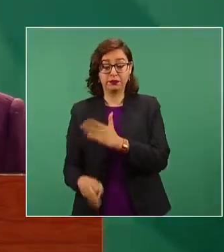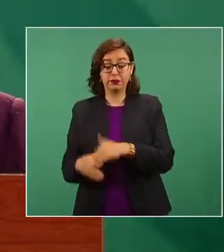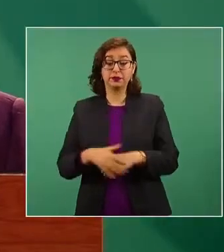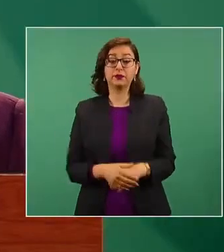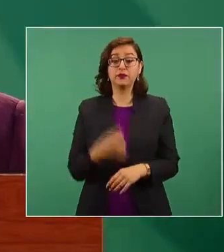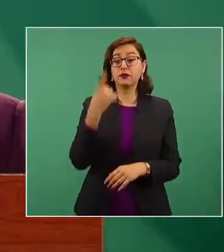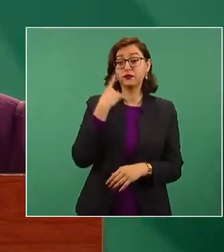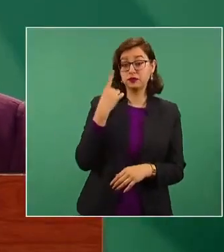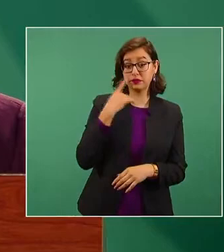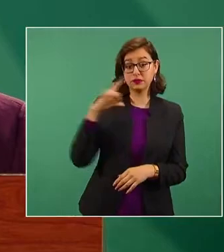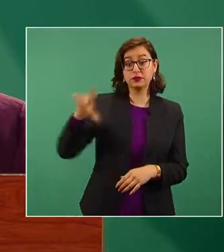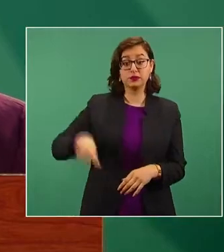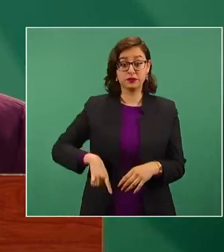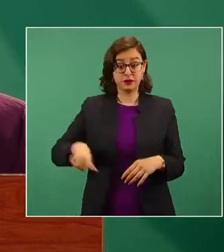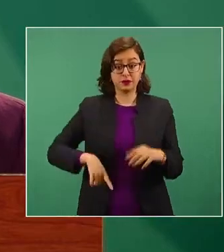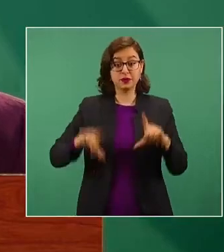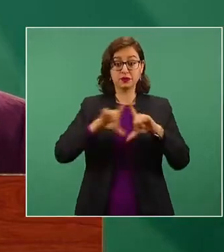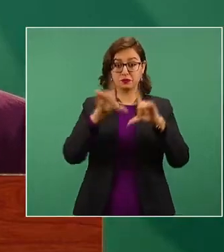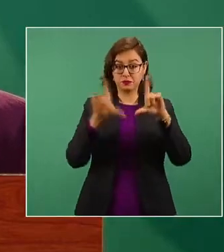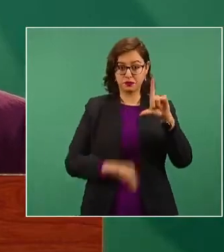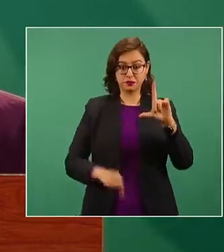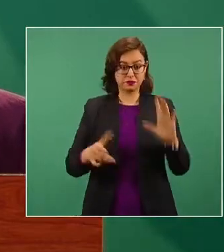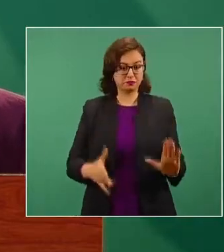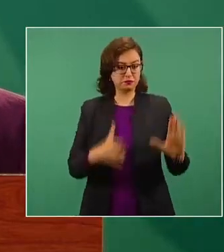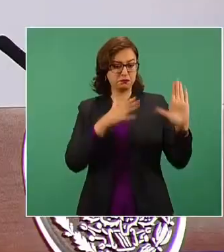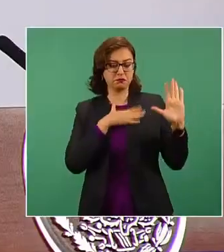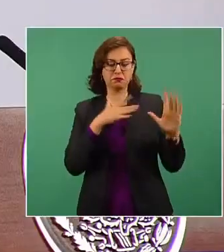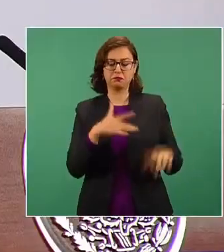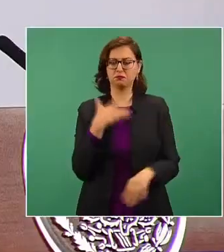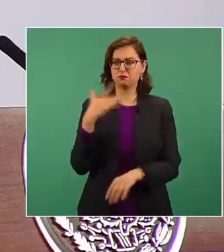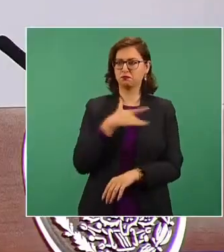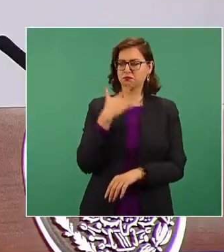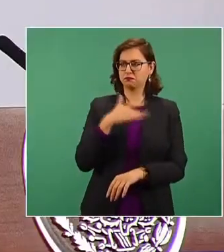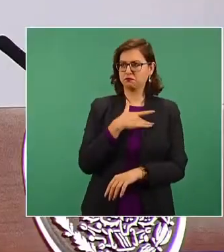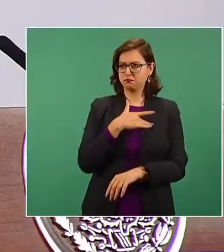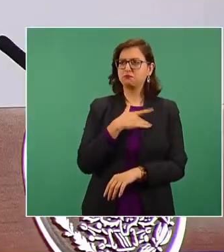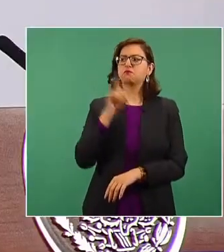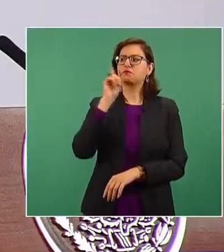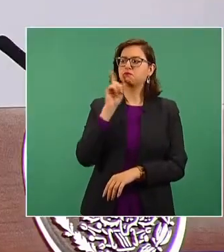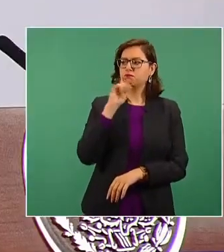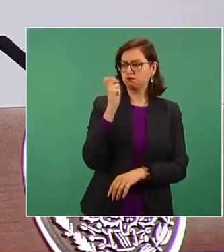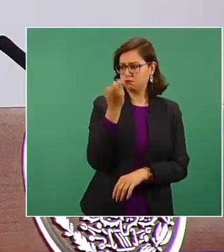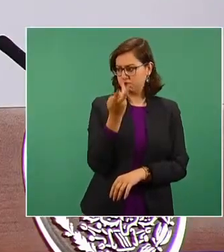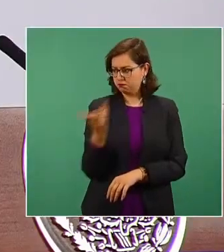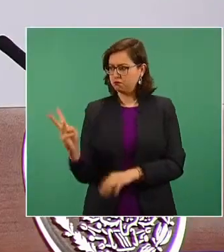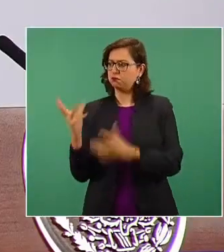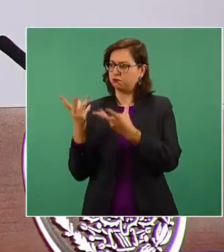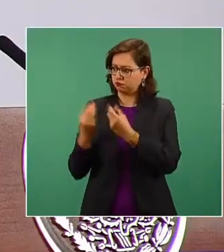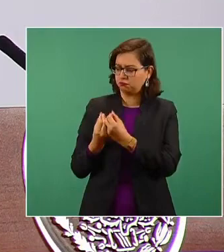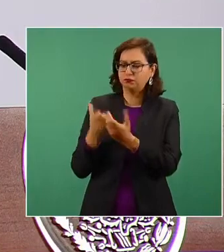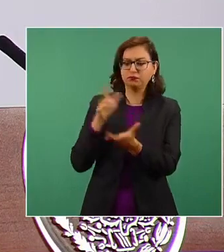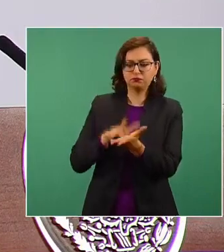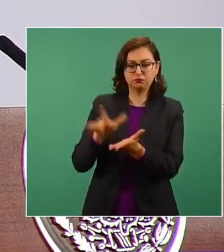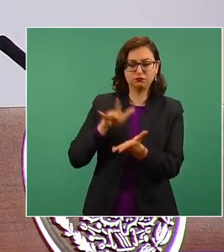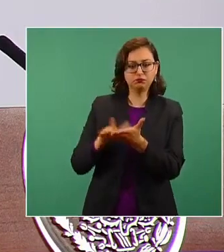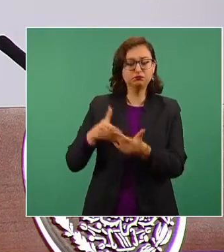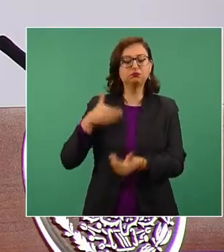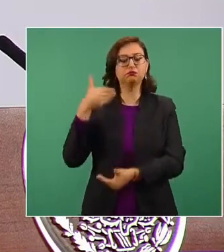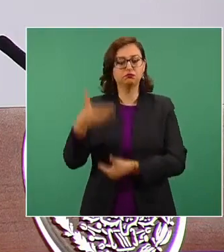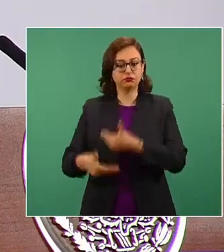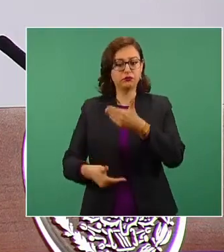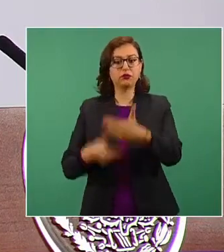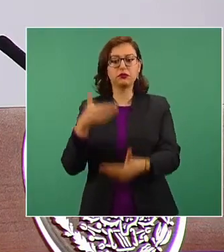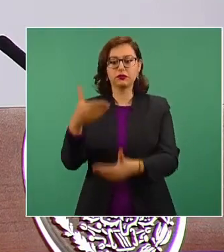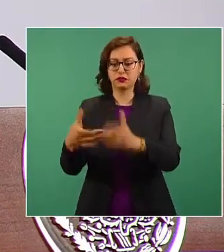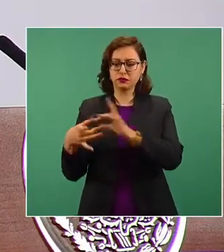compromisos acompañar a las mujeres en sus diversas luchas y acompañarse de las mujeres como sus